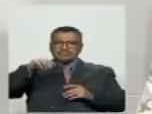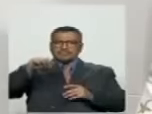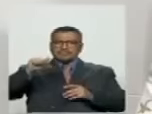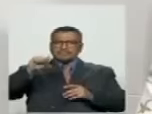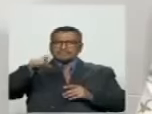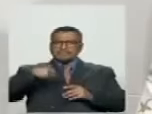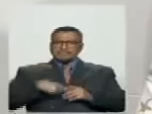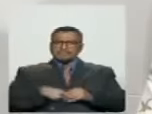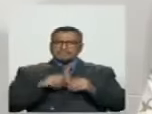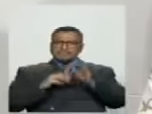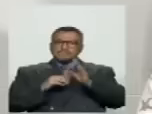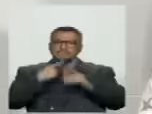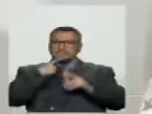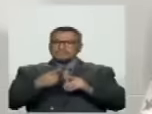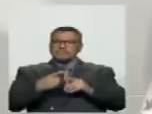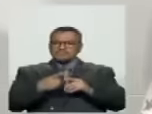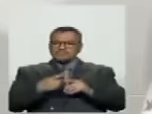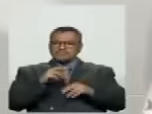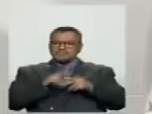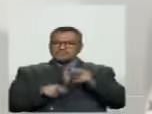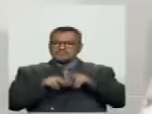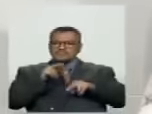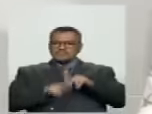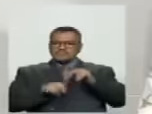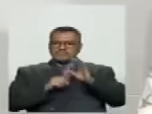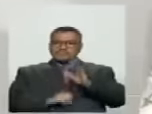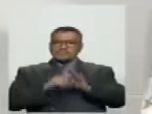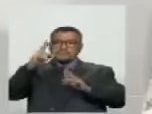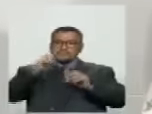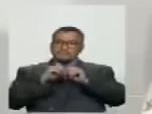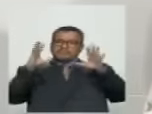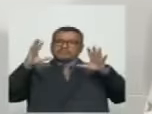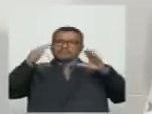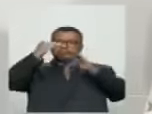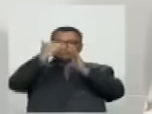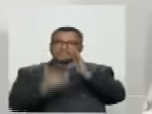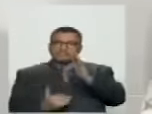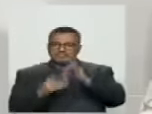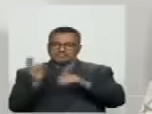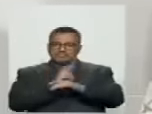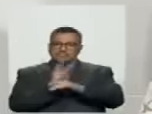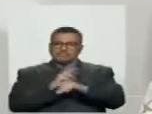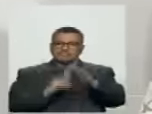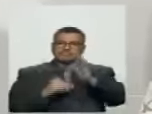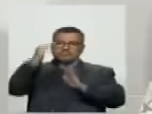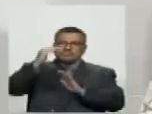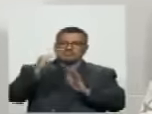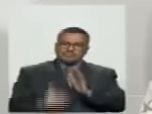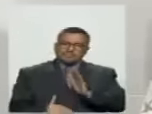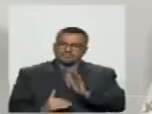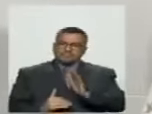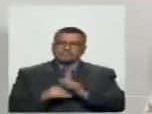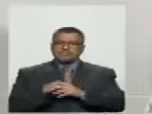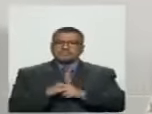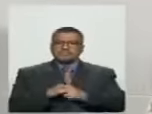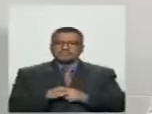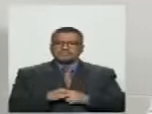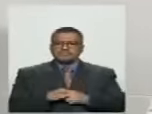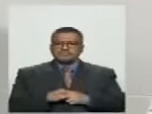que, como dice uno de los creadores de Facebook, produce un chute y cae rápidamente. Produce un chute y cae